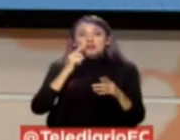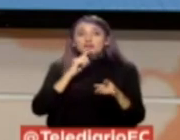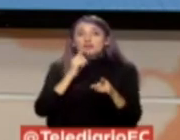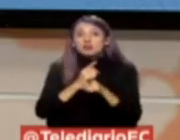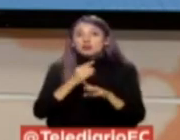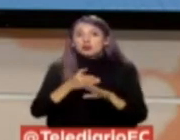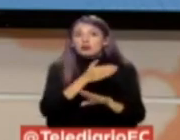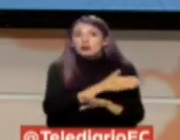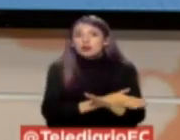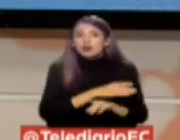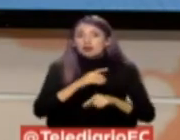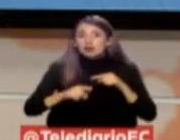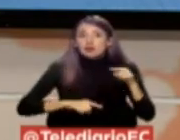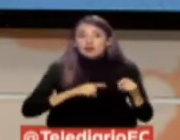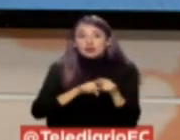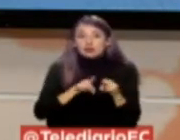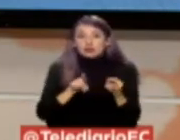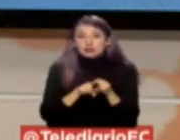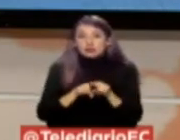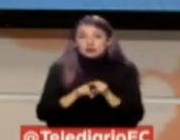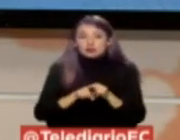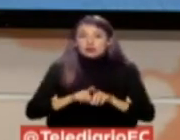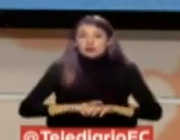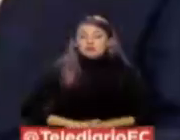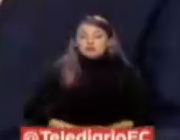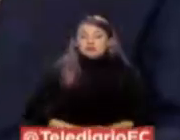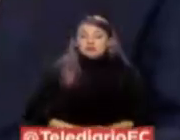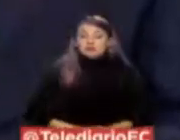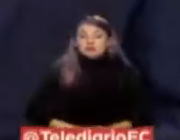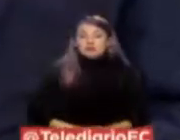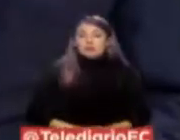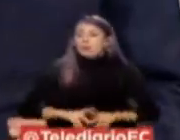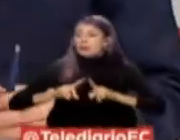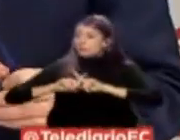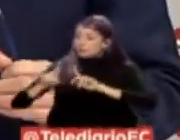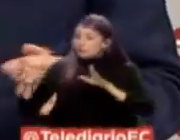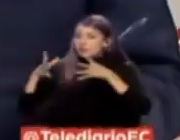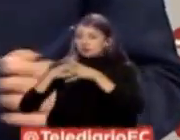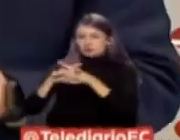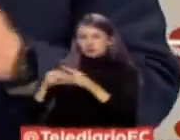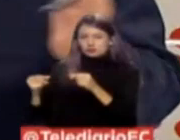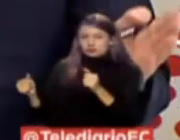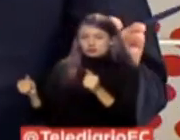actuado en otras ocasiones por esta misma policía. Sin embargo, esto no se soluciona,